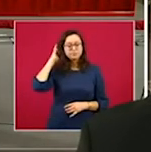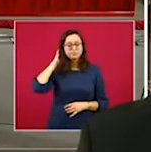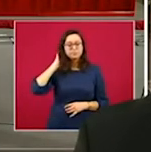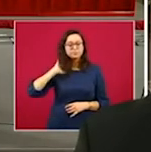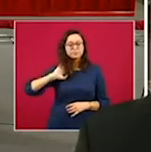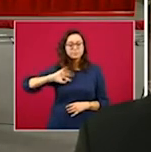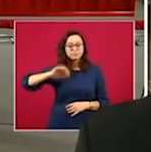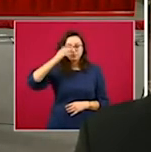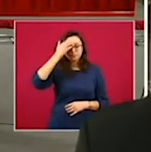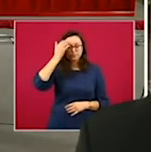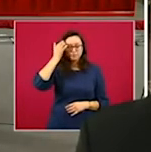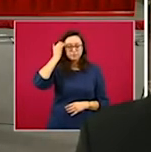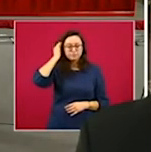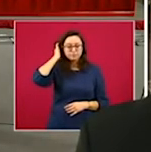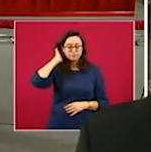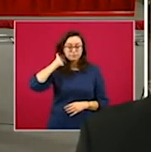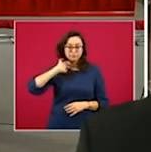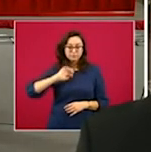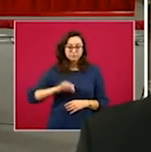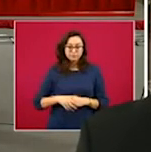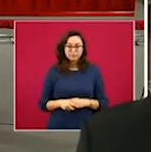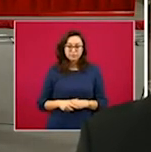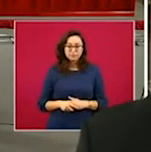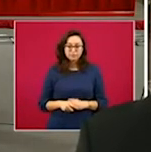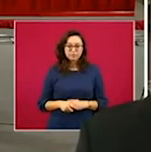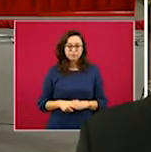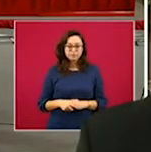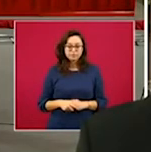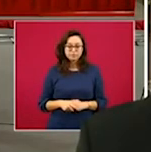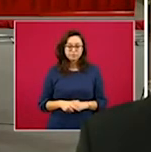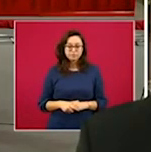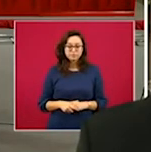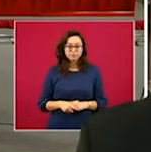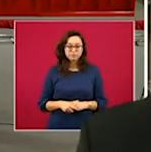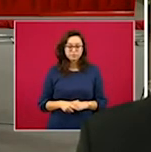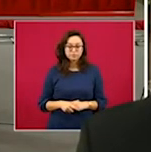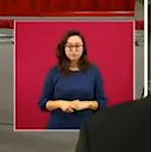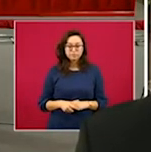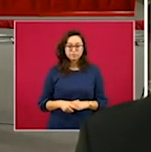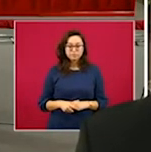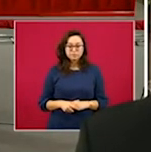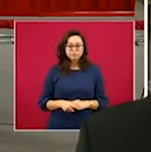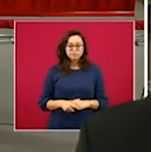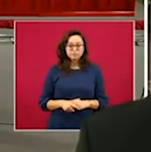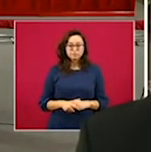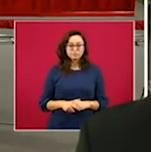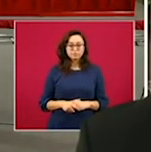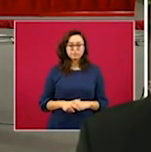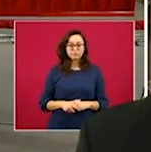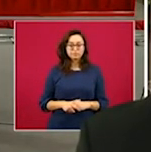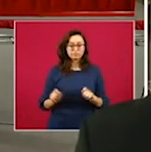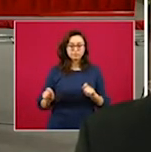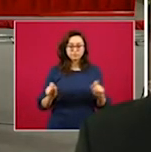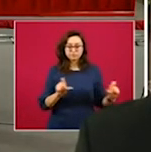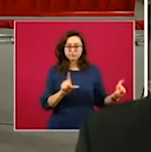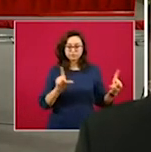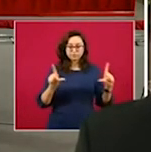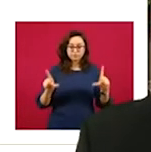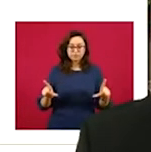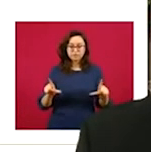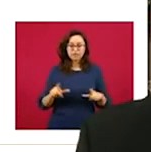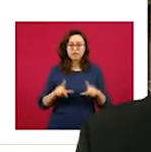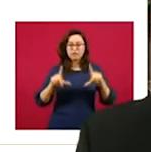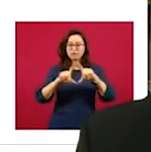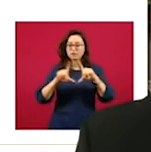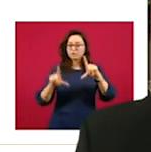directores de dos institutos muy importantes, muy serios en el país, el Instituto Nacional de Salud Pública, que dirige el doctor Juan